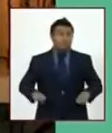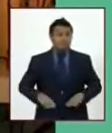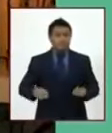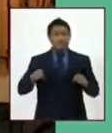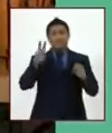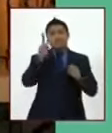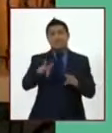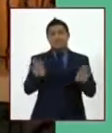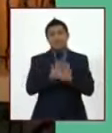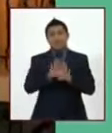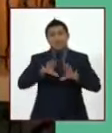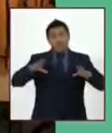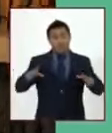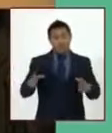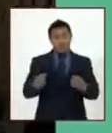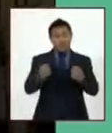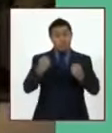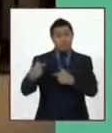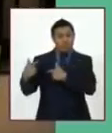herencia cultural clásica.